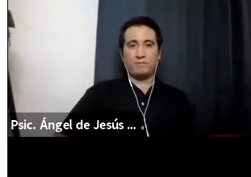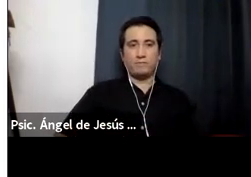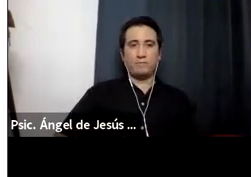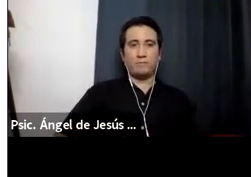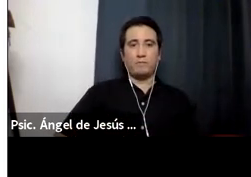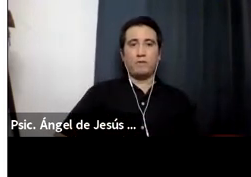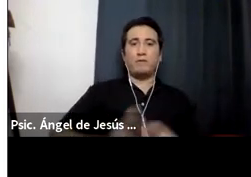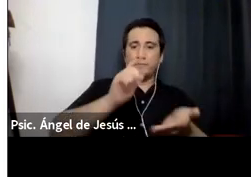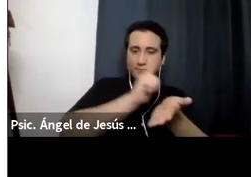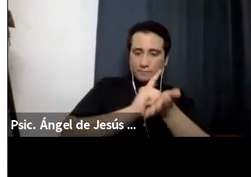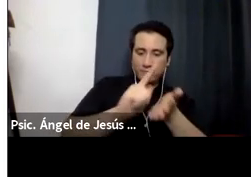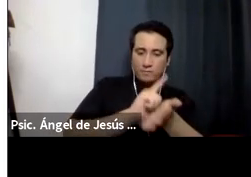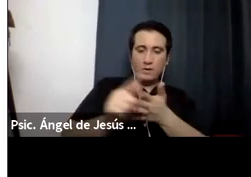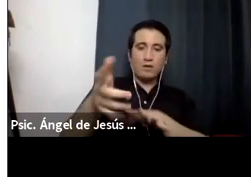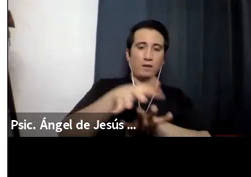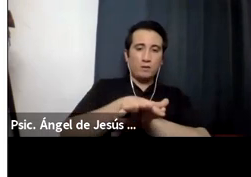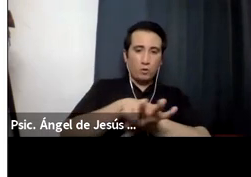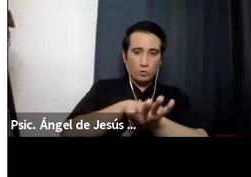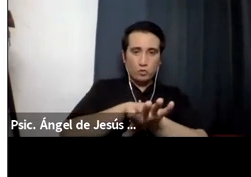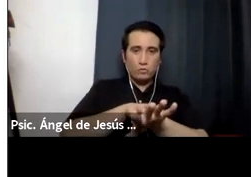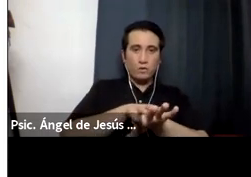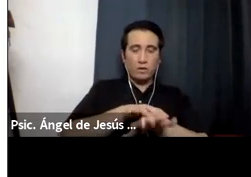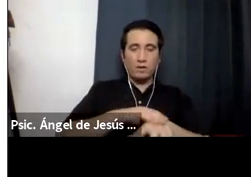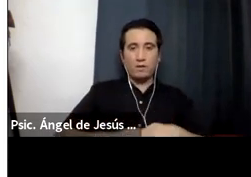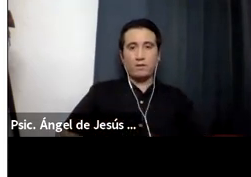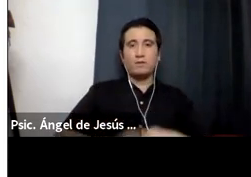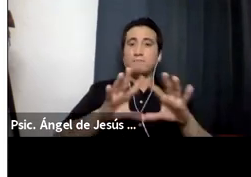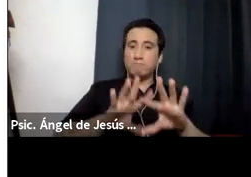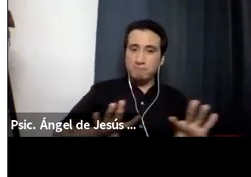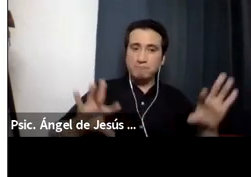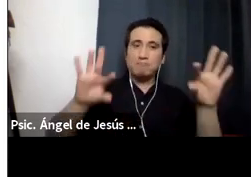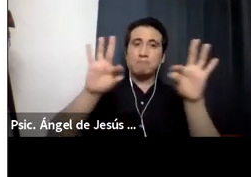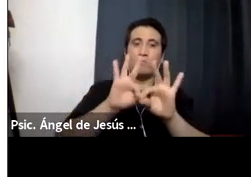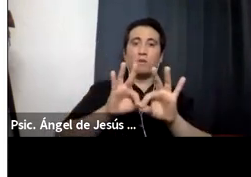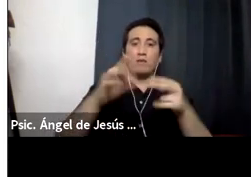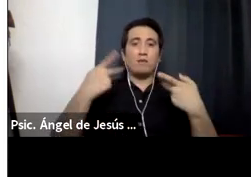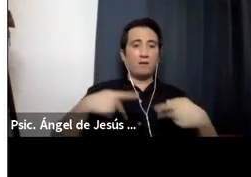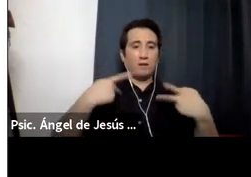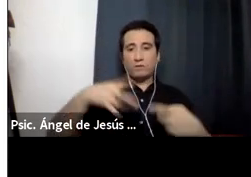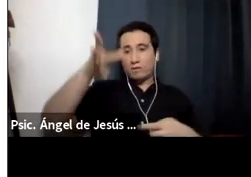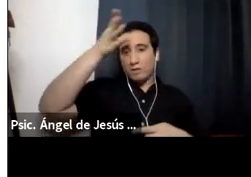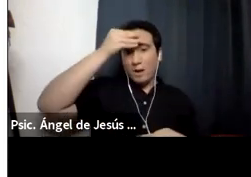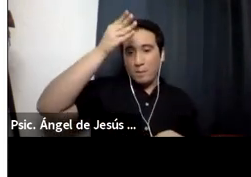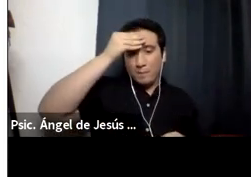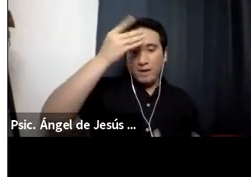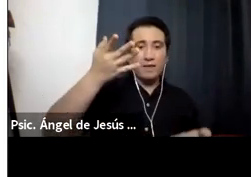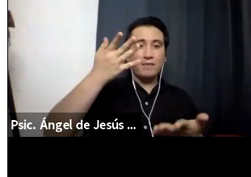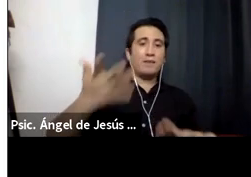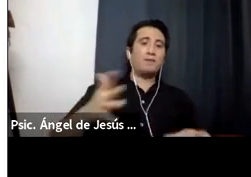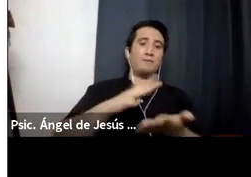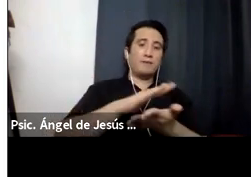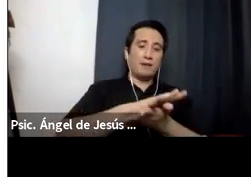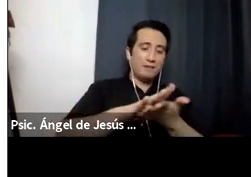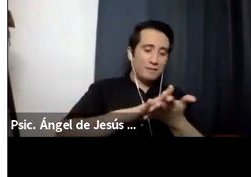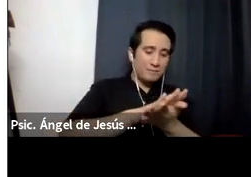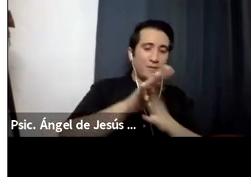a la limpieza de los pies, es muy, muy importante que las personas aprendan a lavarse de manera adecuada los